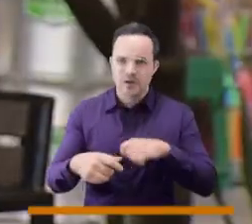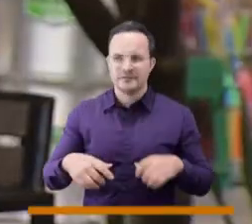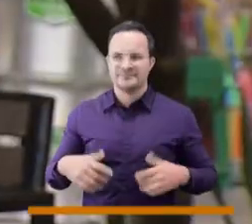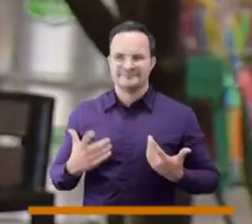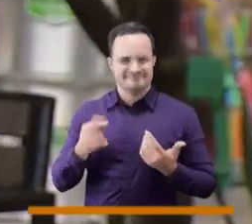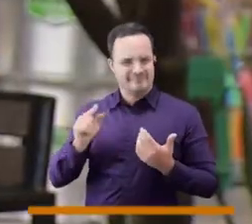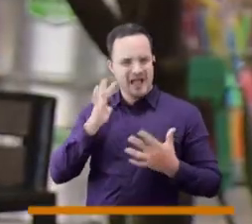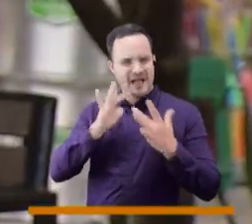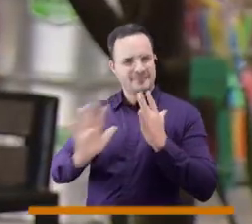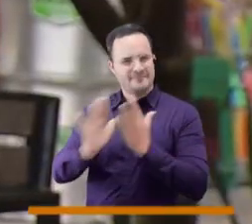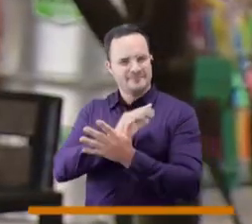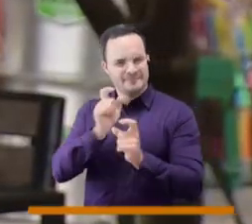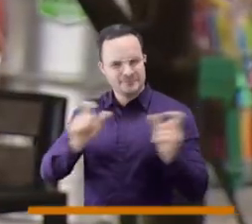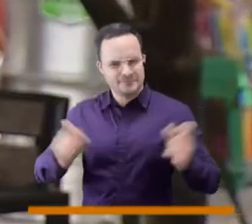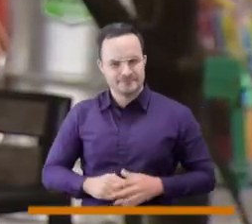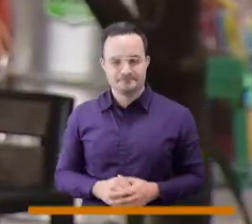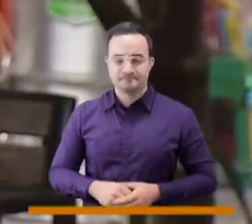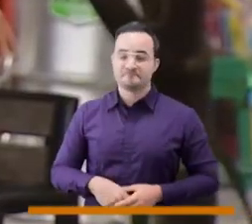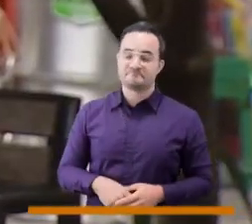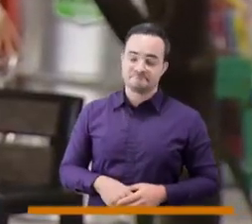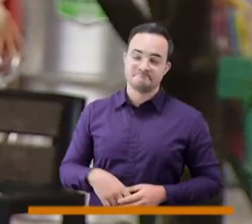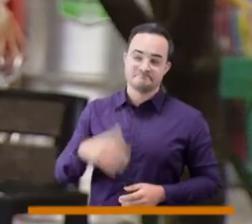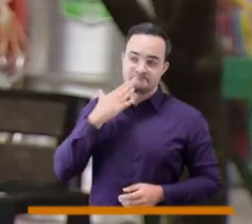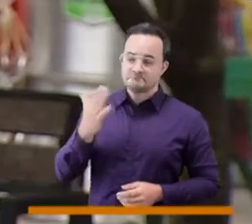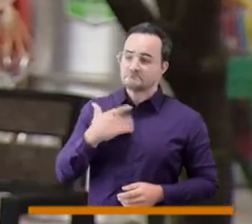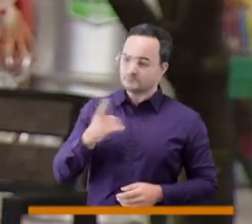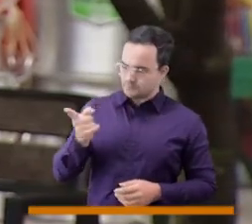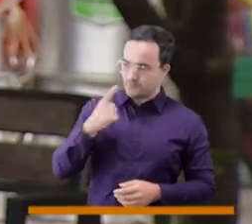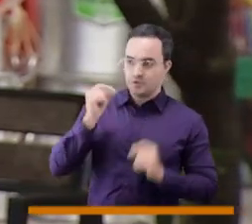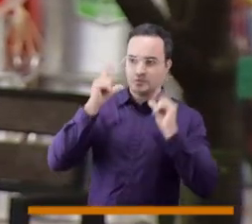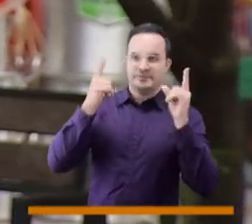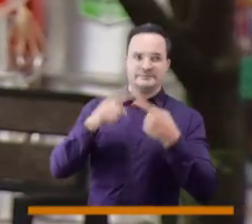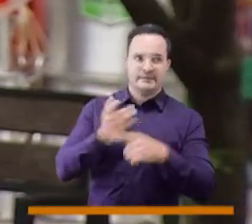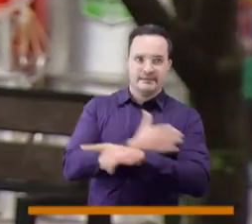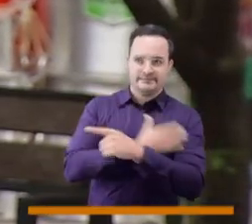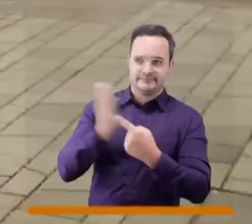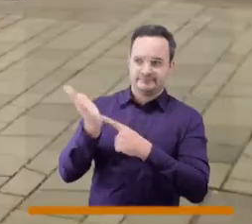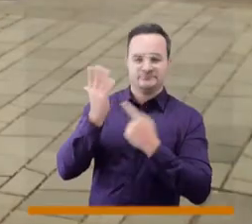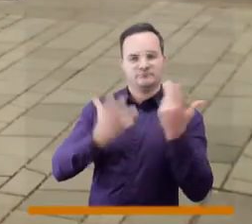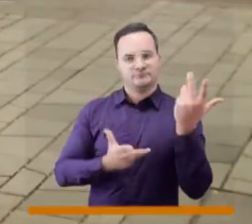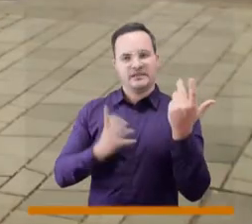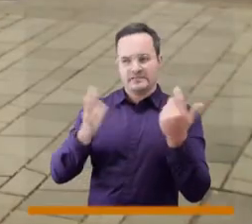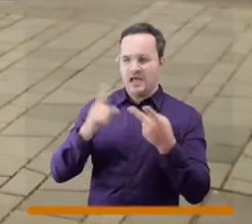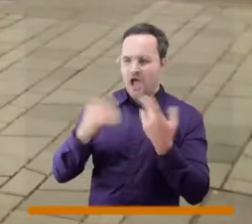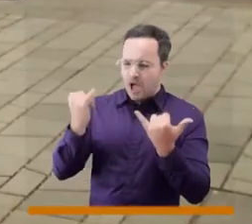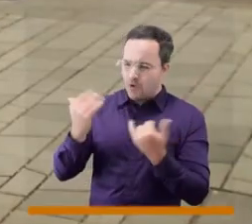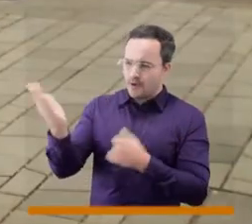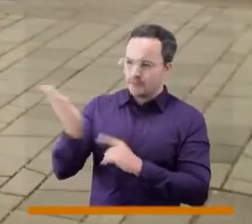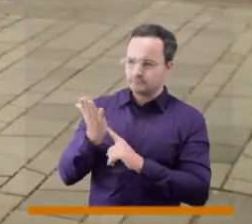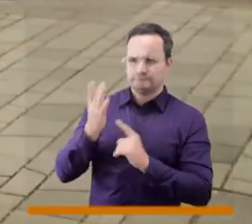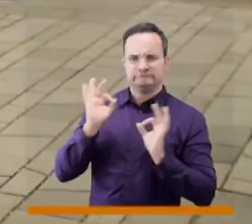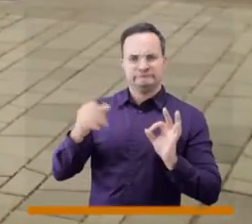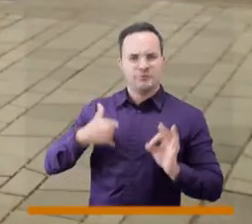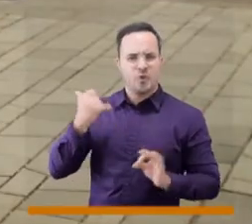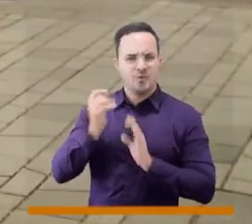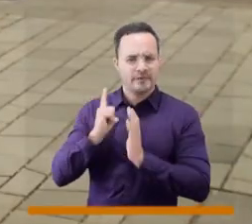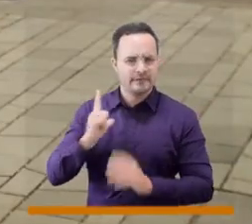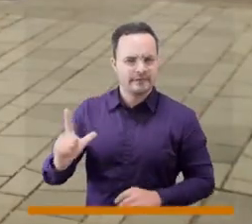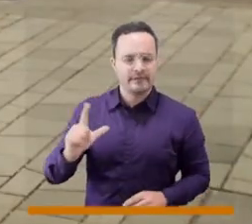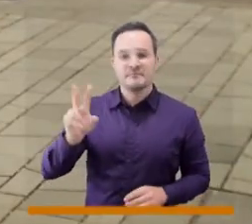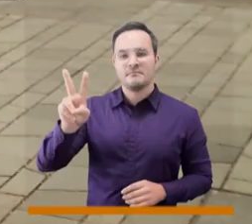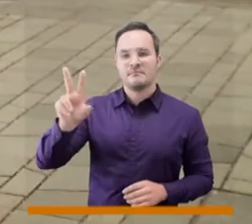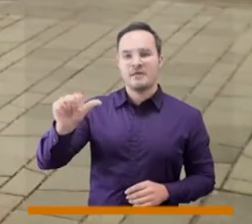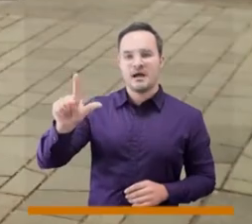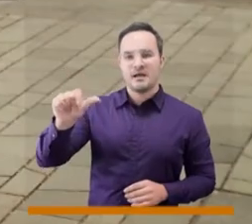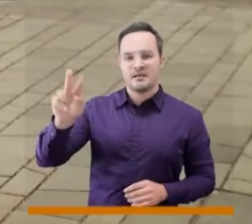traernos sorpresas. Hoy tenemos otra joven, Valentina Ortiz, una líder juvenil,